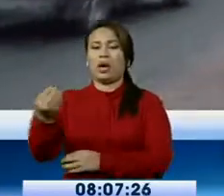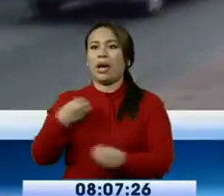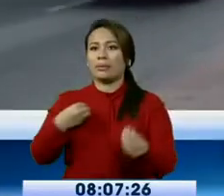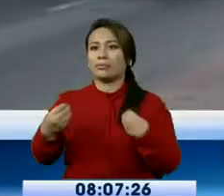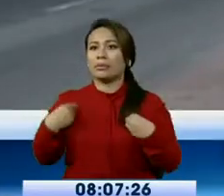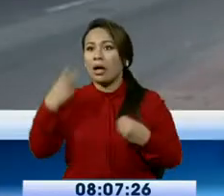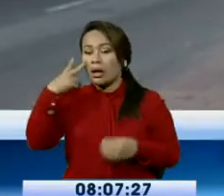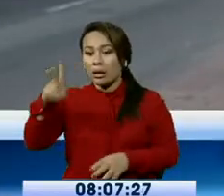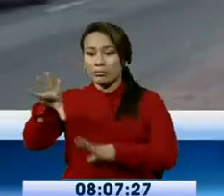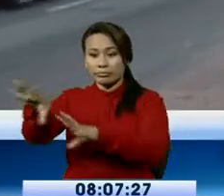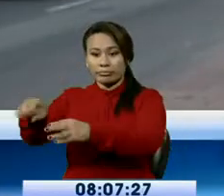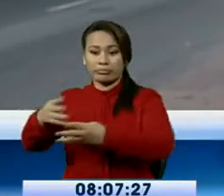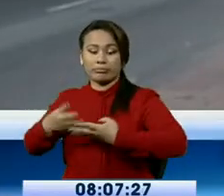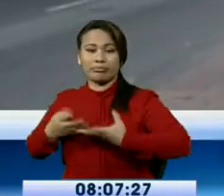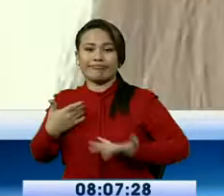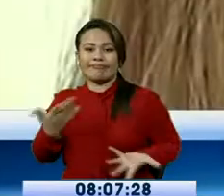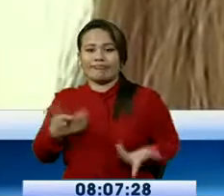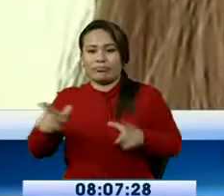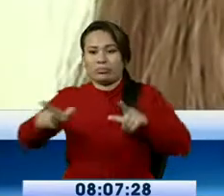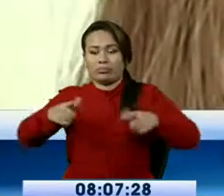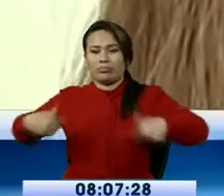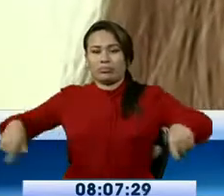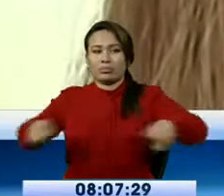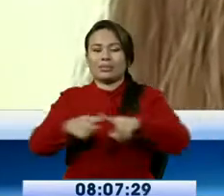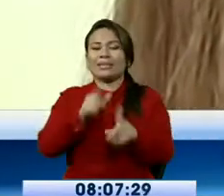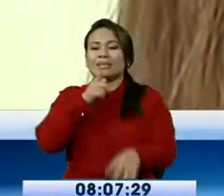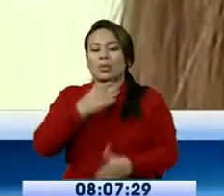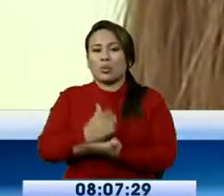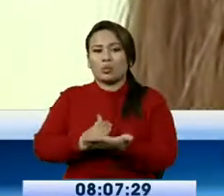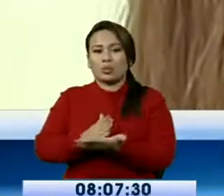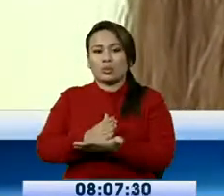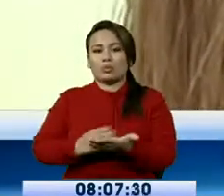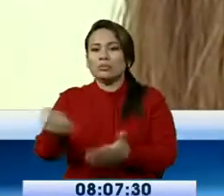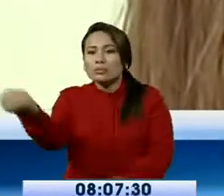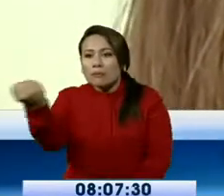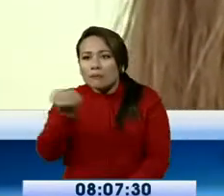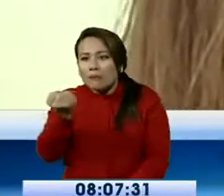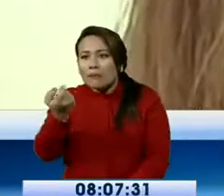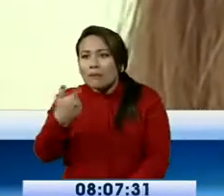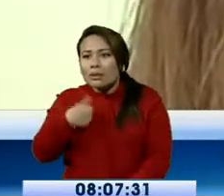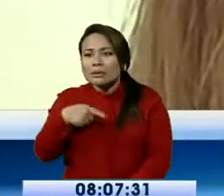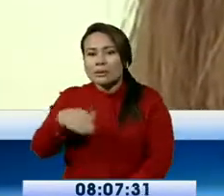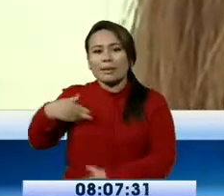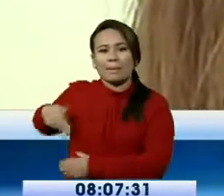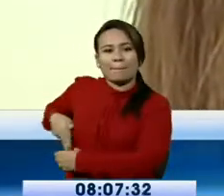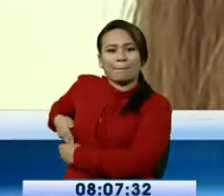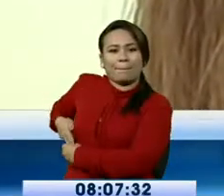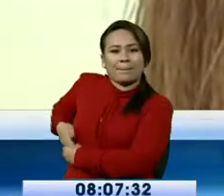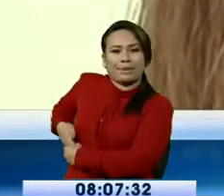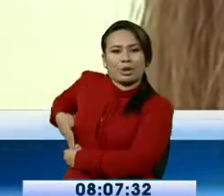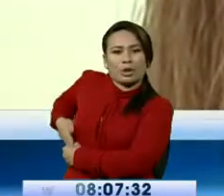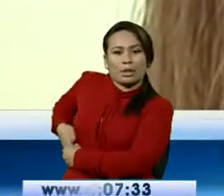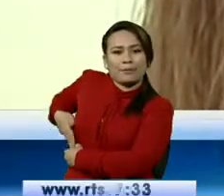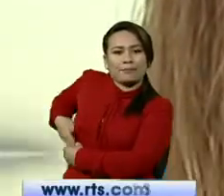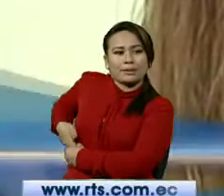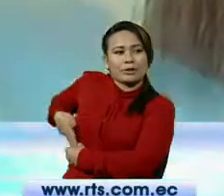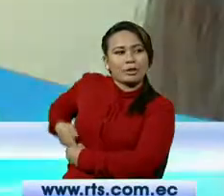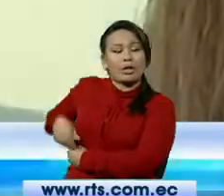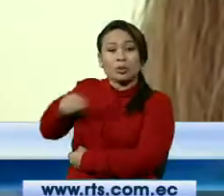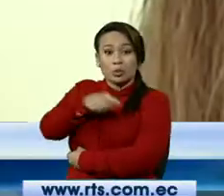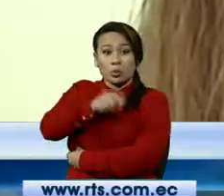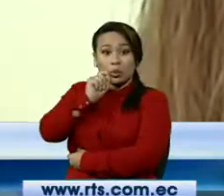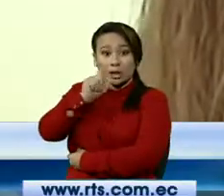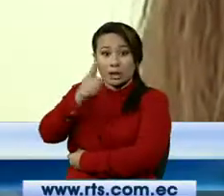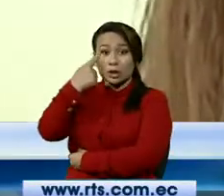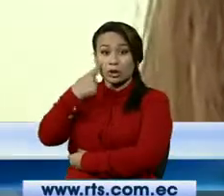y por un lugar poco transitado. Y con amenazas, con un cuchillo, diciéndole que tiene hasta una pistola en la espalda escondida, que si grita o